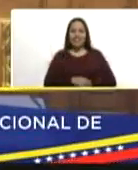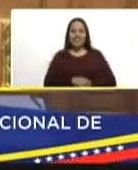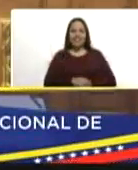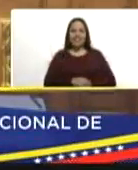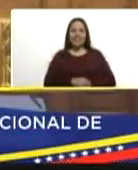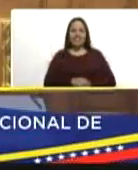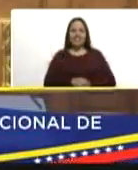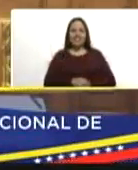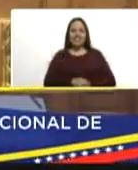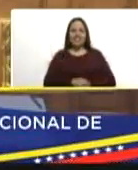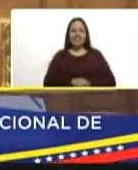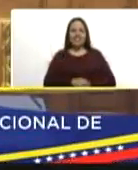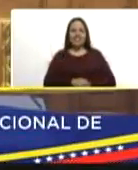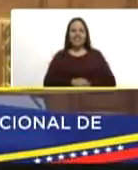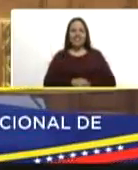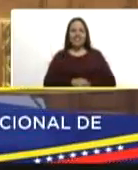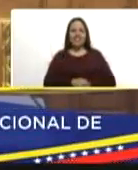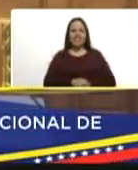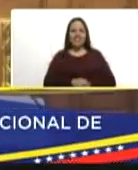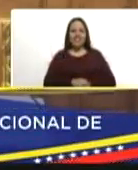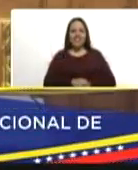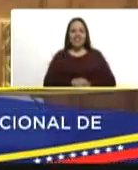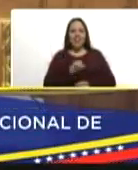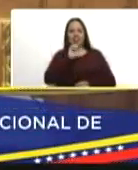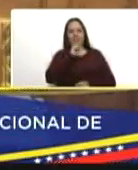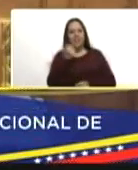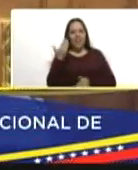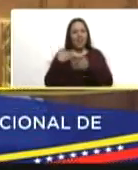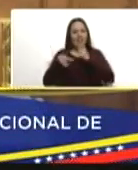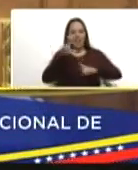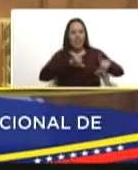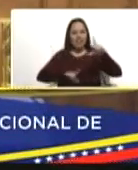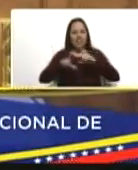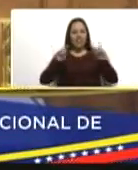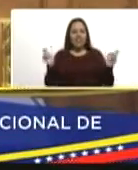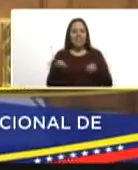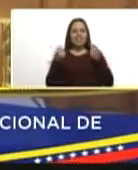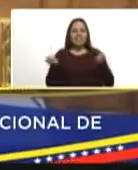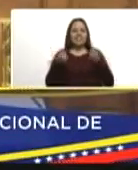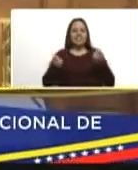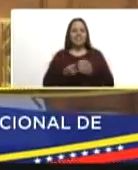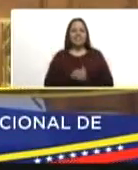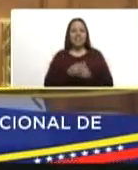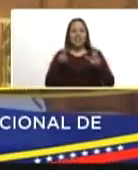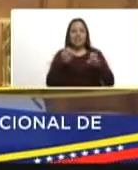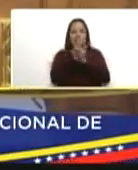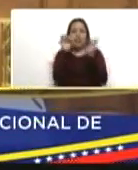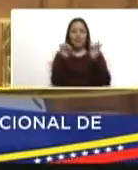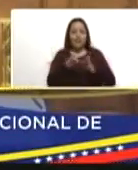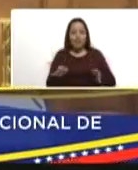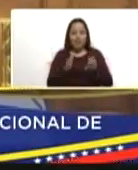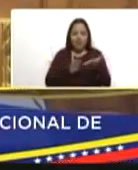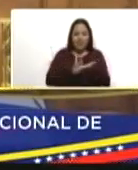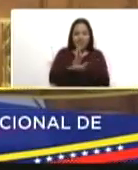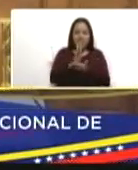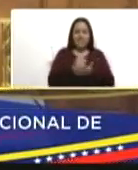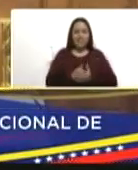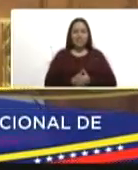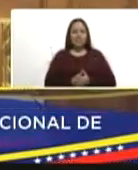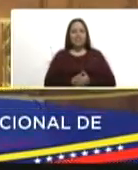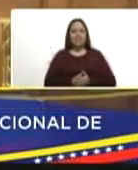Toc mientras los viejos laboratorios de propaganda mediática y las nuevas modalidades de alienación